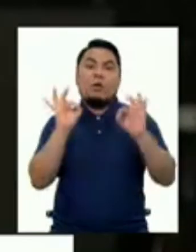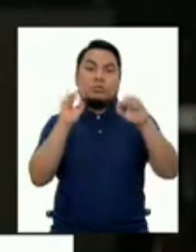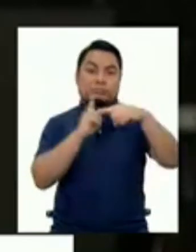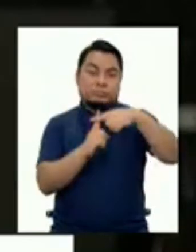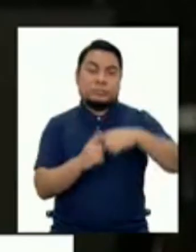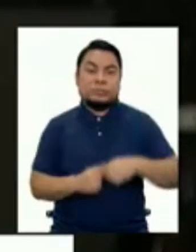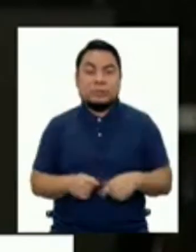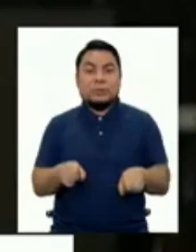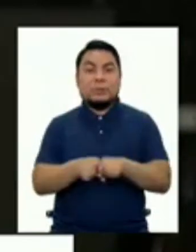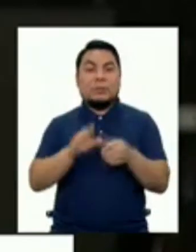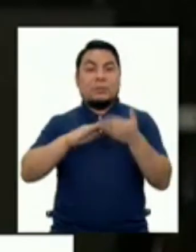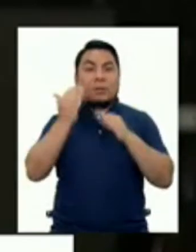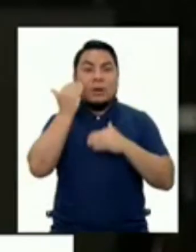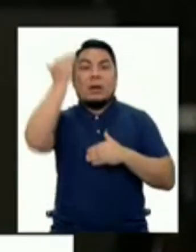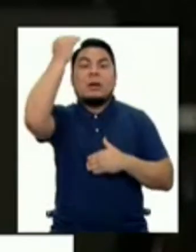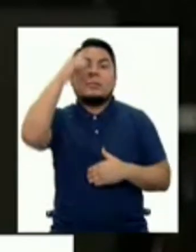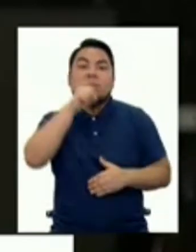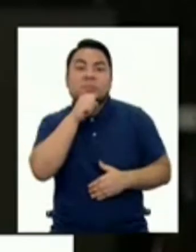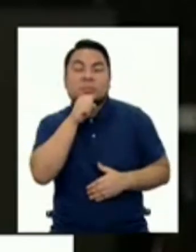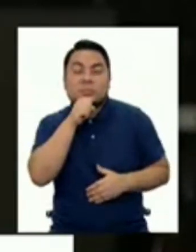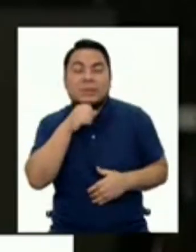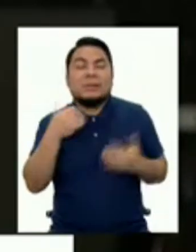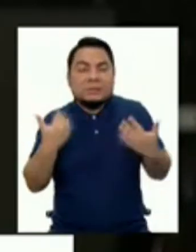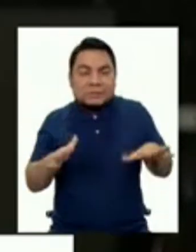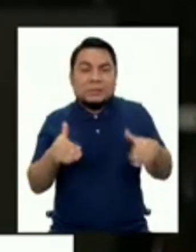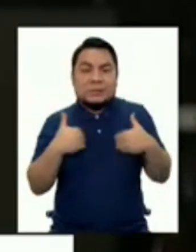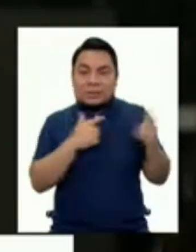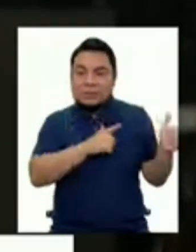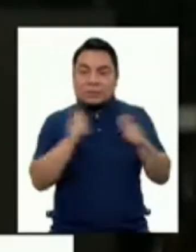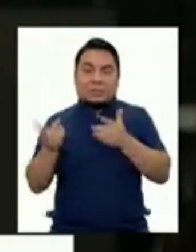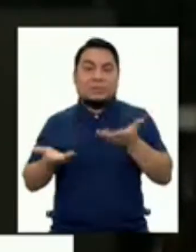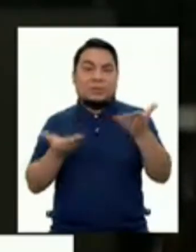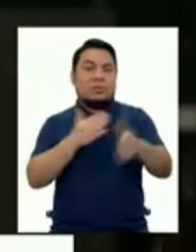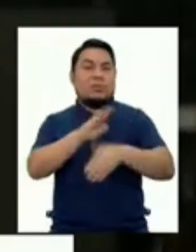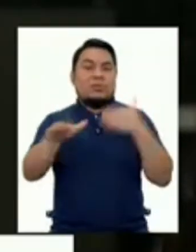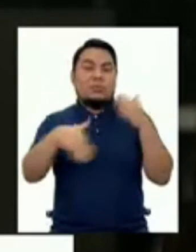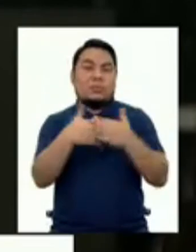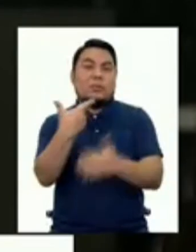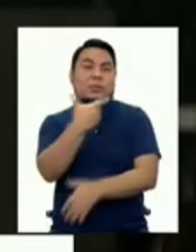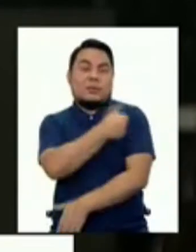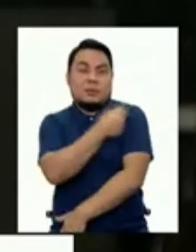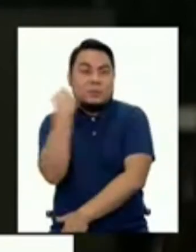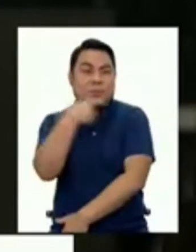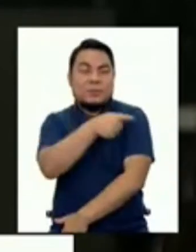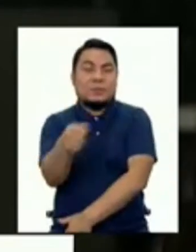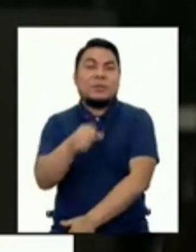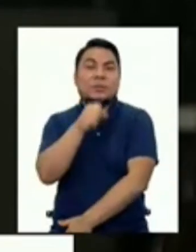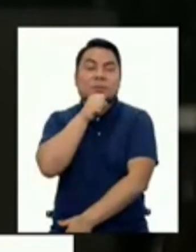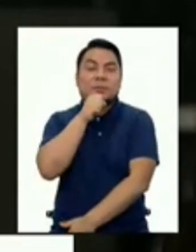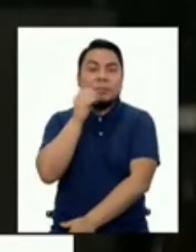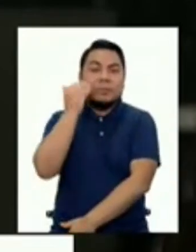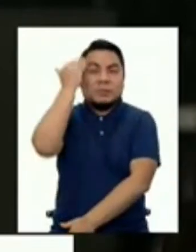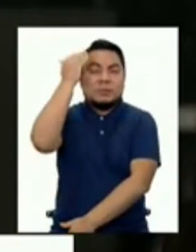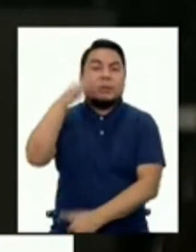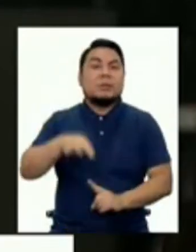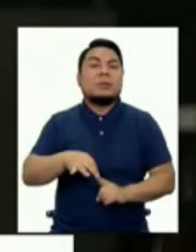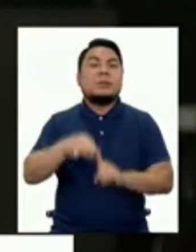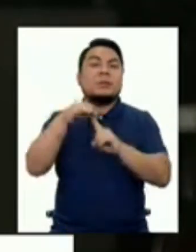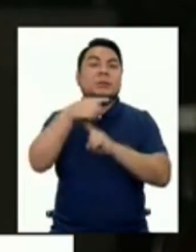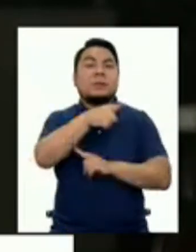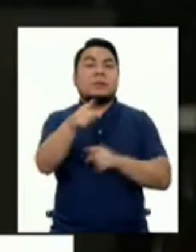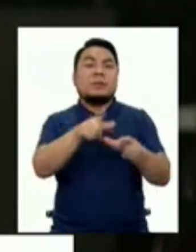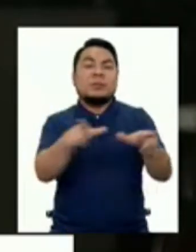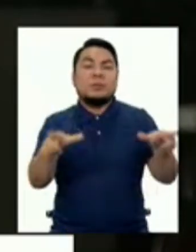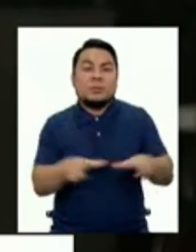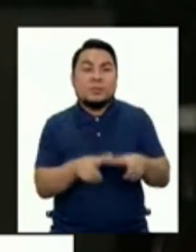Igual para la población adulto mayor, tenemos ya a disposición todas las vacunas para nuestra población adulta mayor, especialmente en aquellas